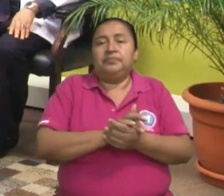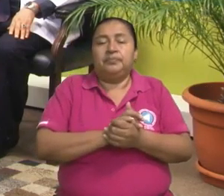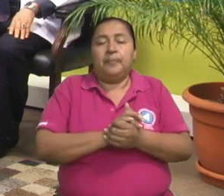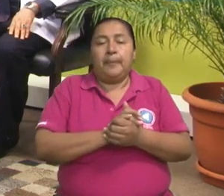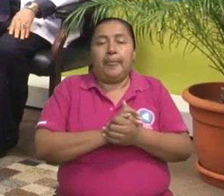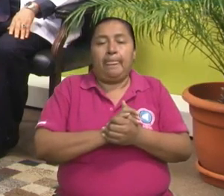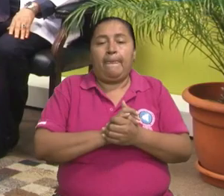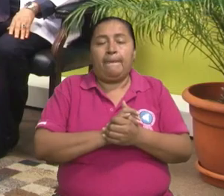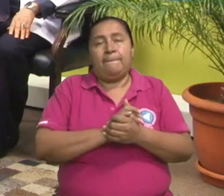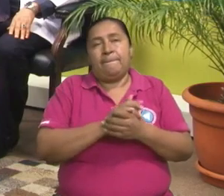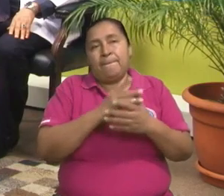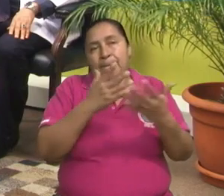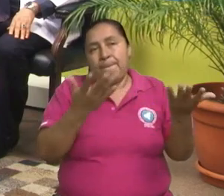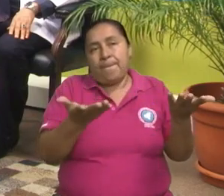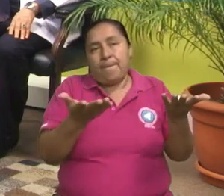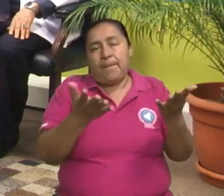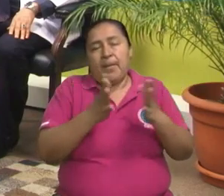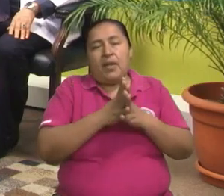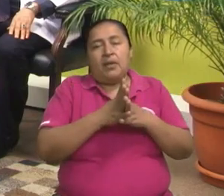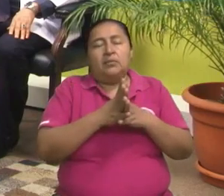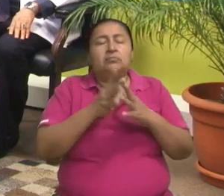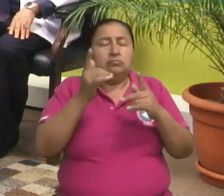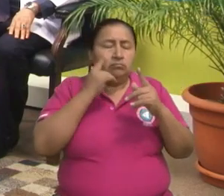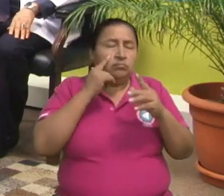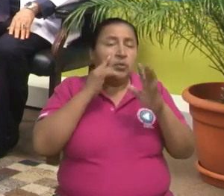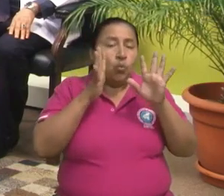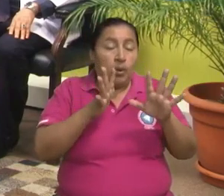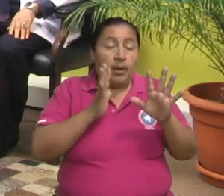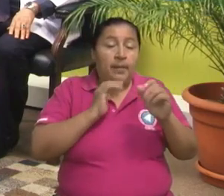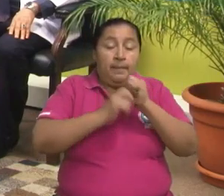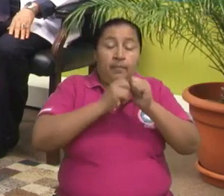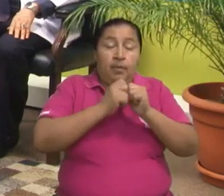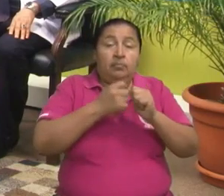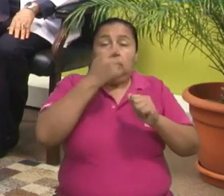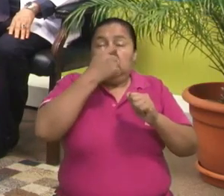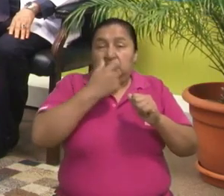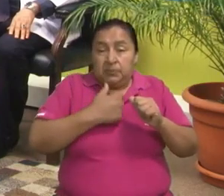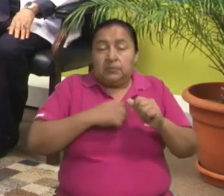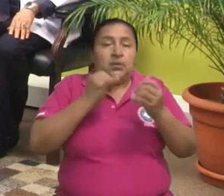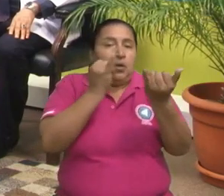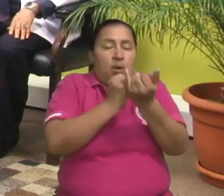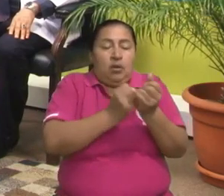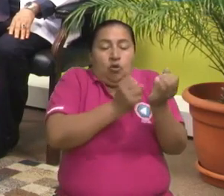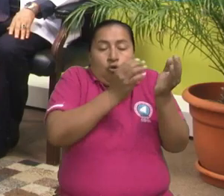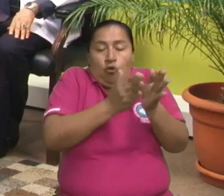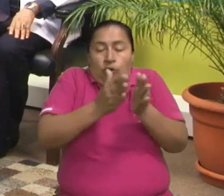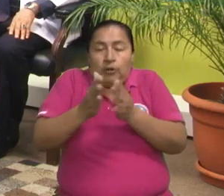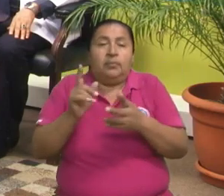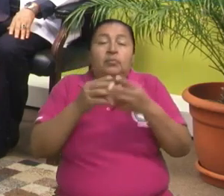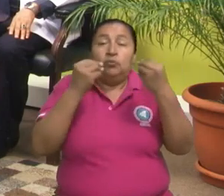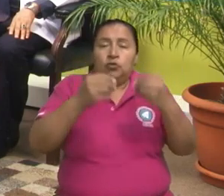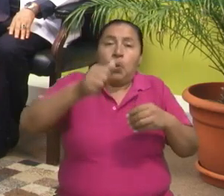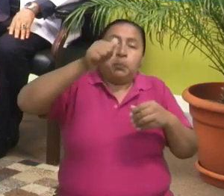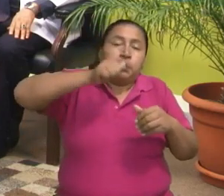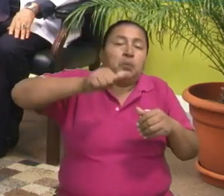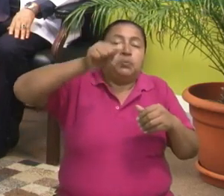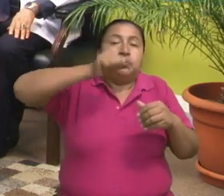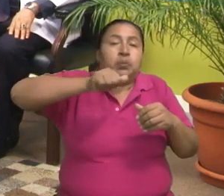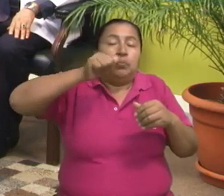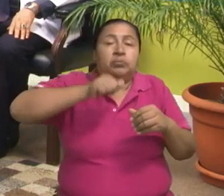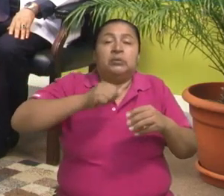en sí y tratar el problema respiratorio a cómo tiene que ser bastante líquido este